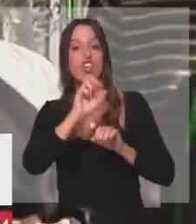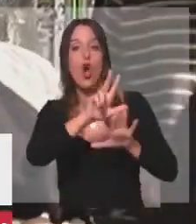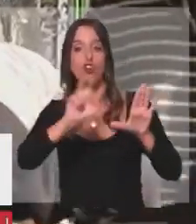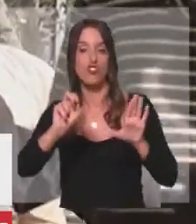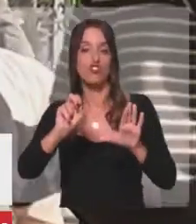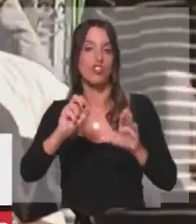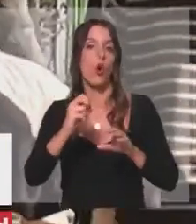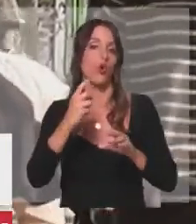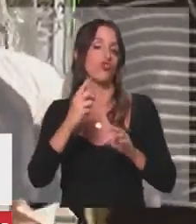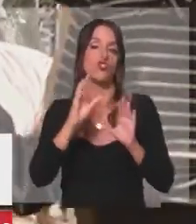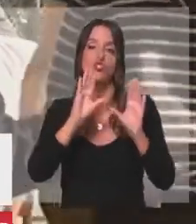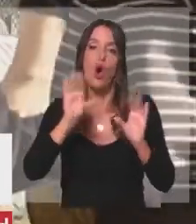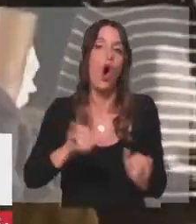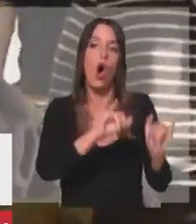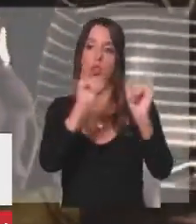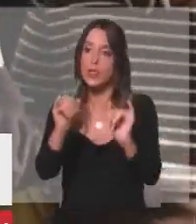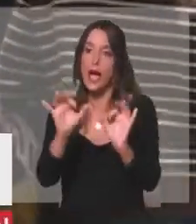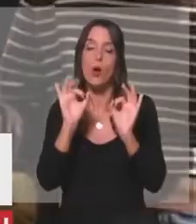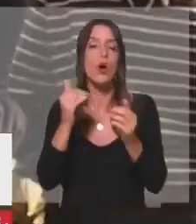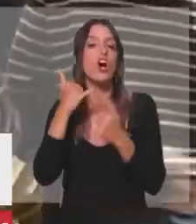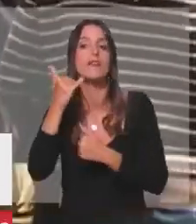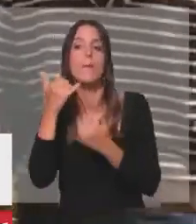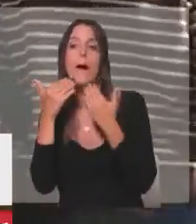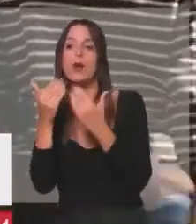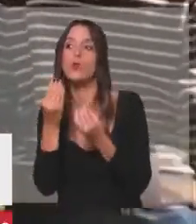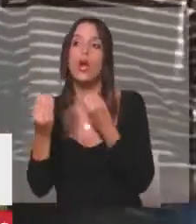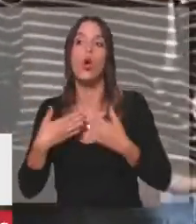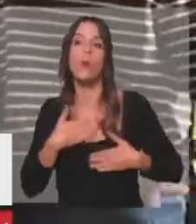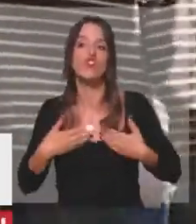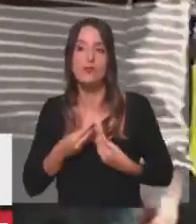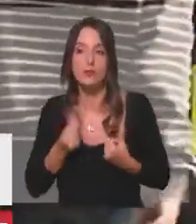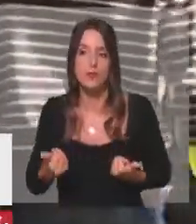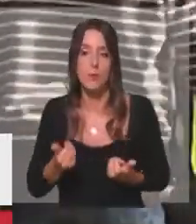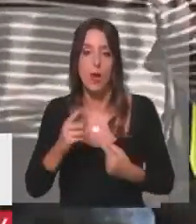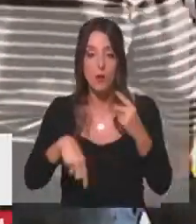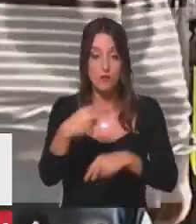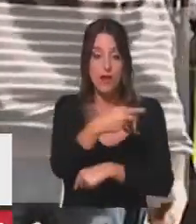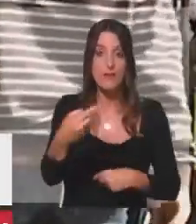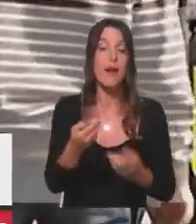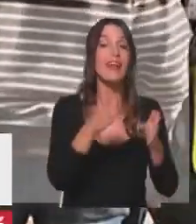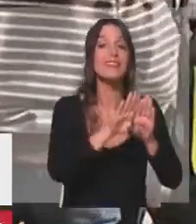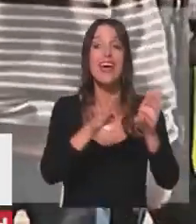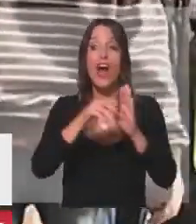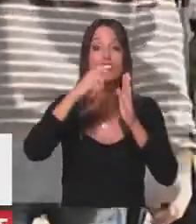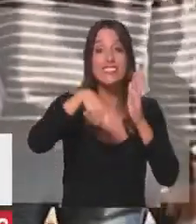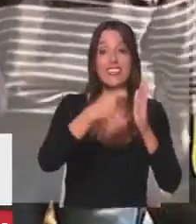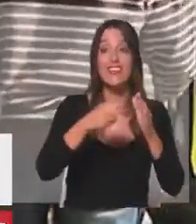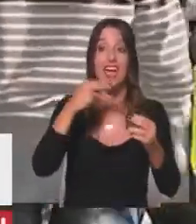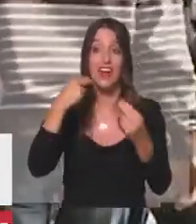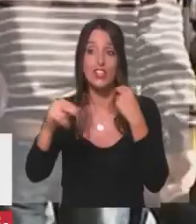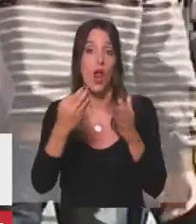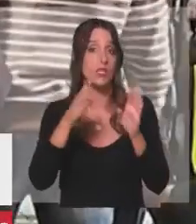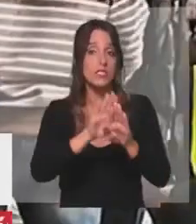las 24 horas para consultas acerca de la enfermedad. En la semana siguiente comenzaron a cerrar cines, restaurantes,